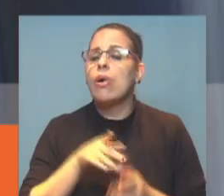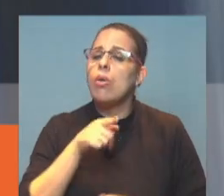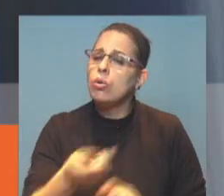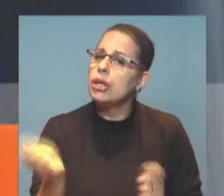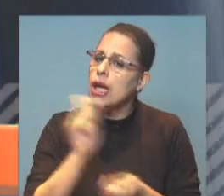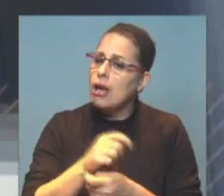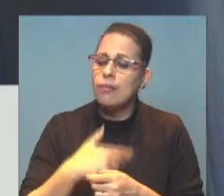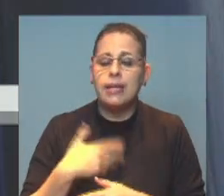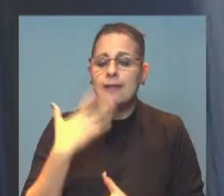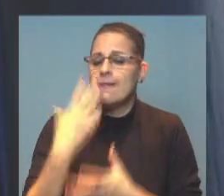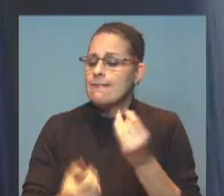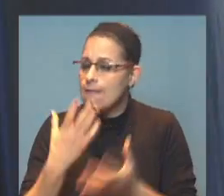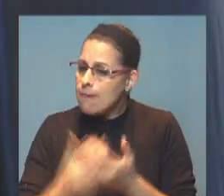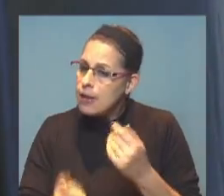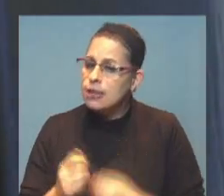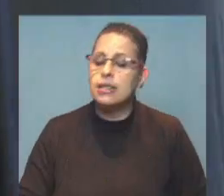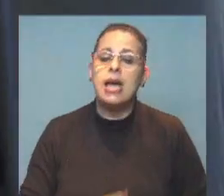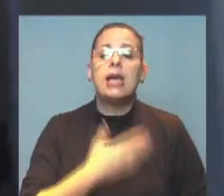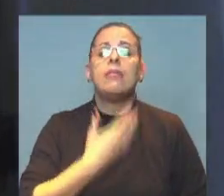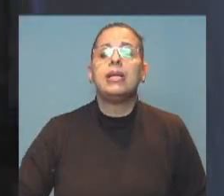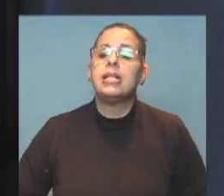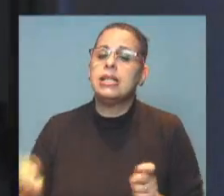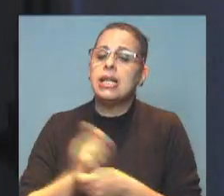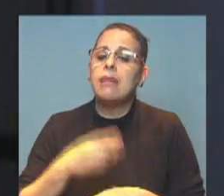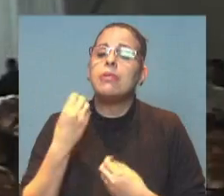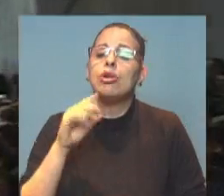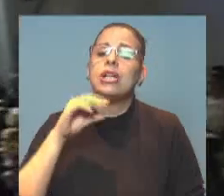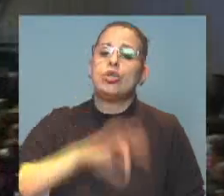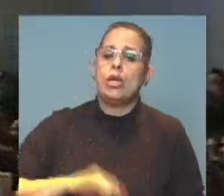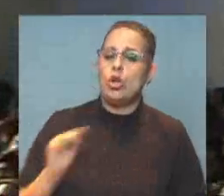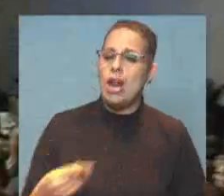cambie porque va mal. Presidente, cambie porque la gente no llega a fin de mes.